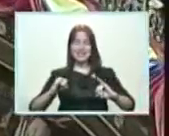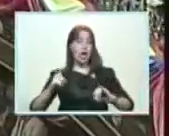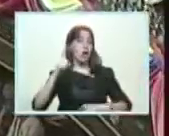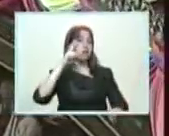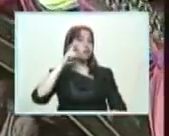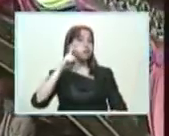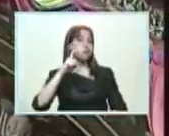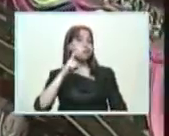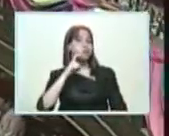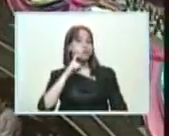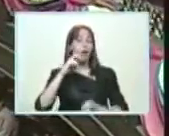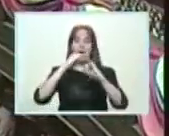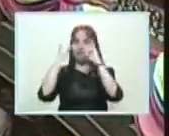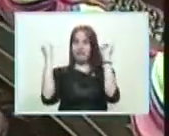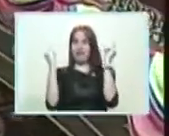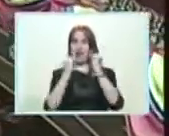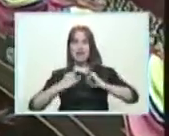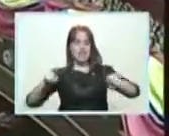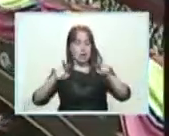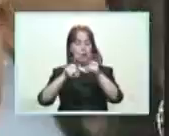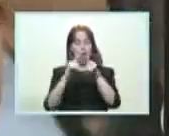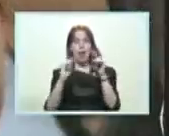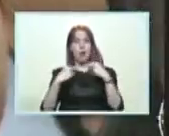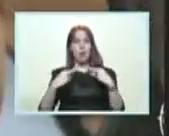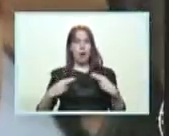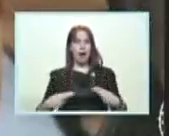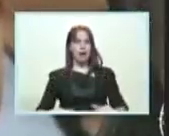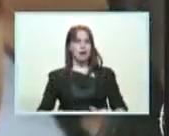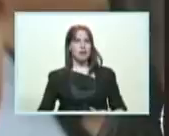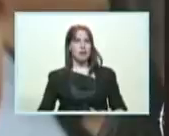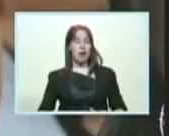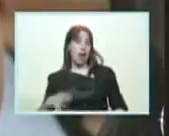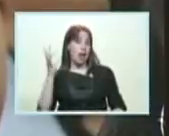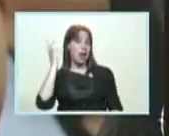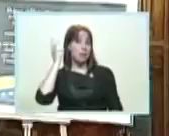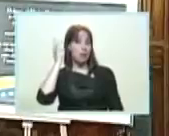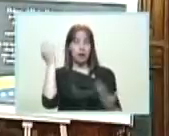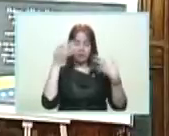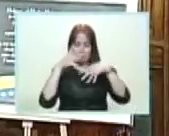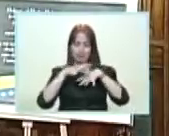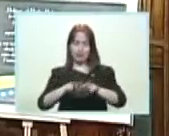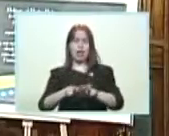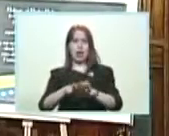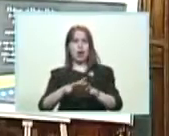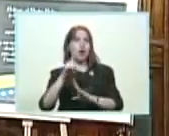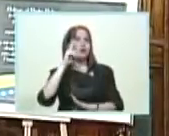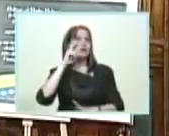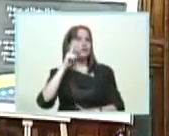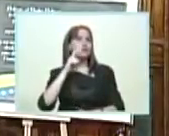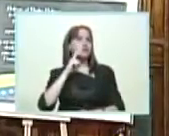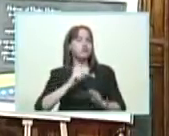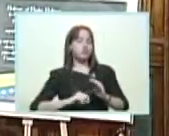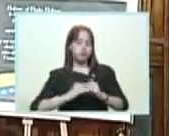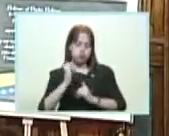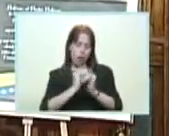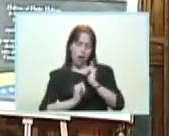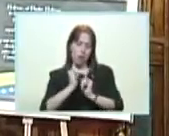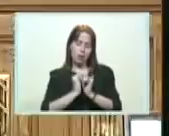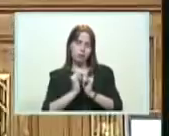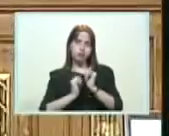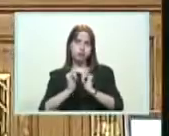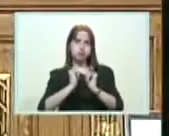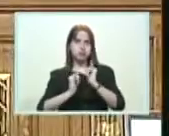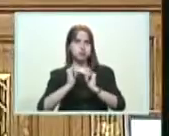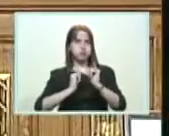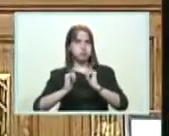Embarazo feliz es un embarazo humano donde la mujer se involucra con su bebé, donde la familia